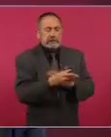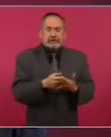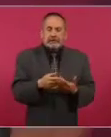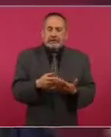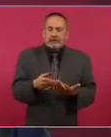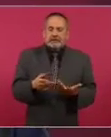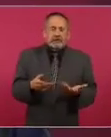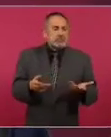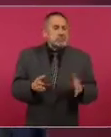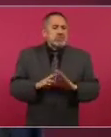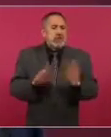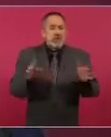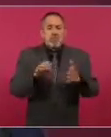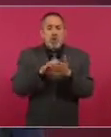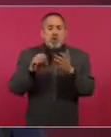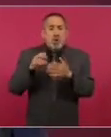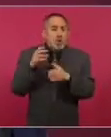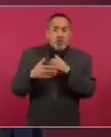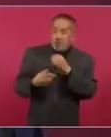ya no habría